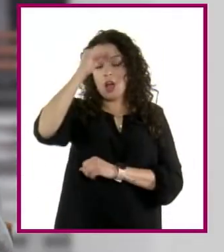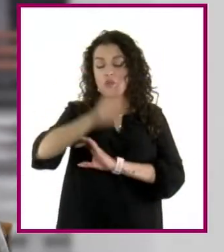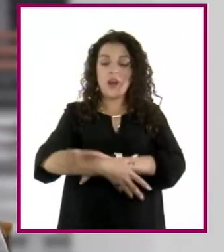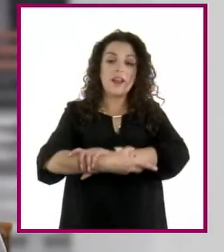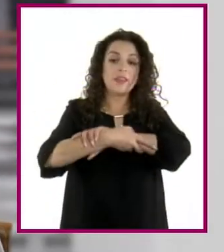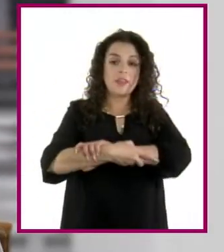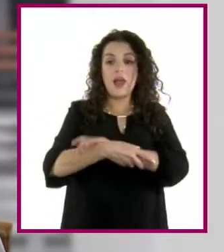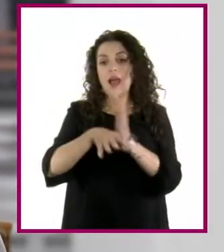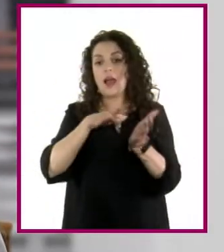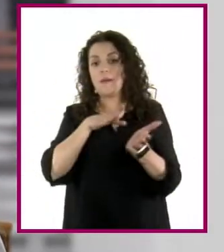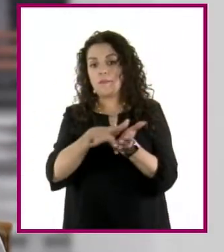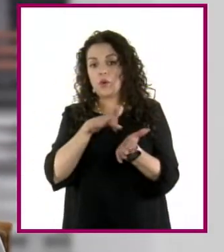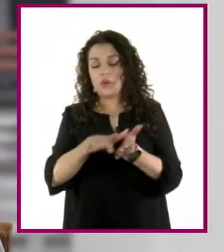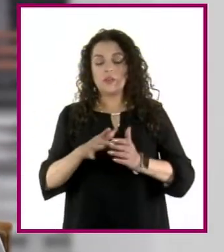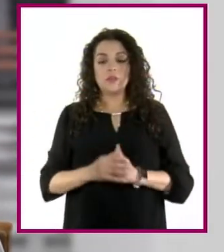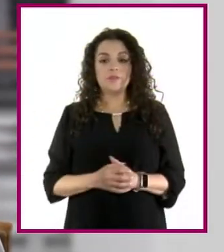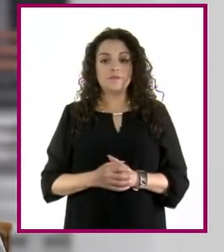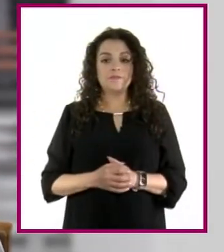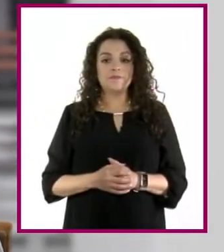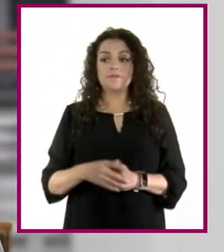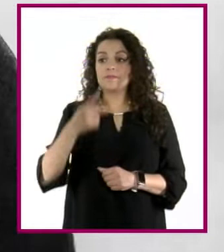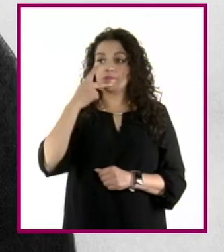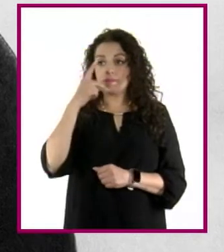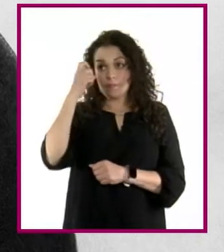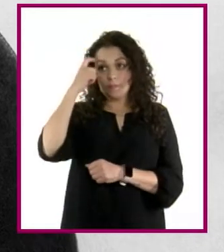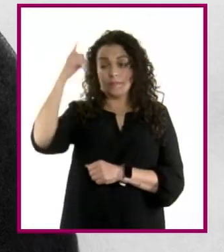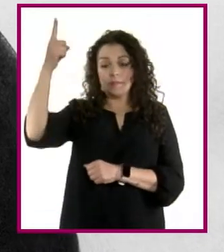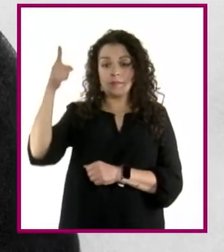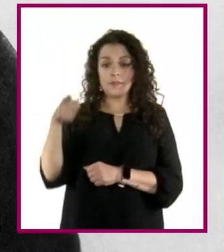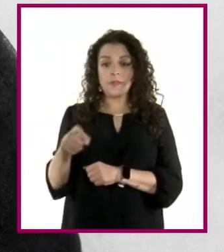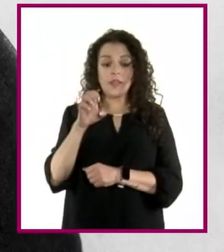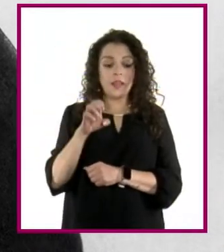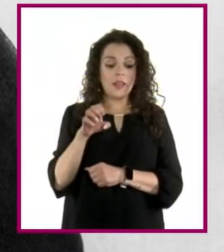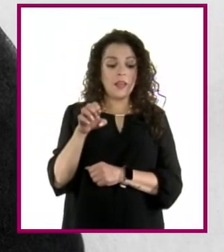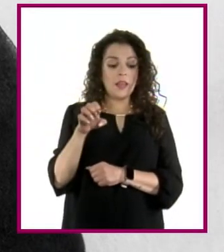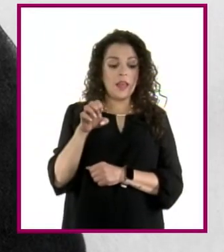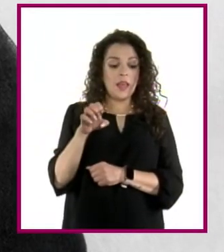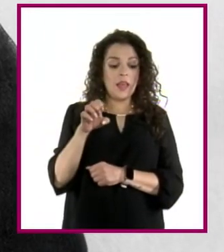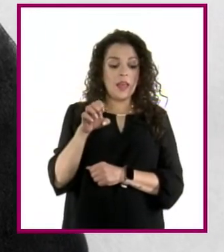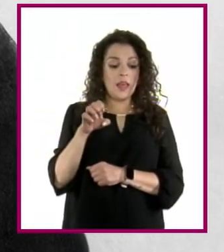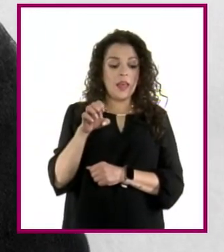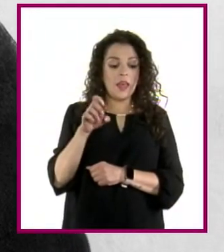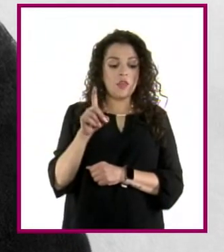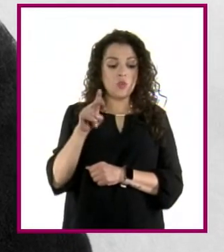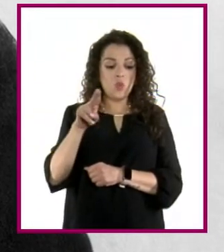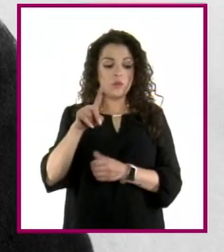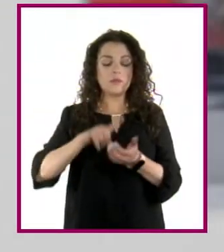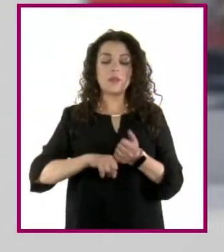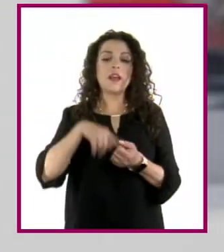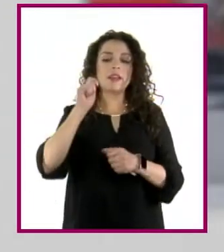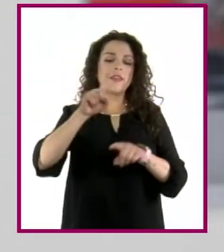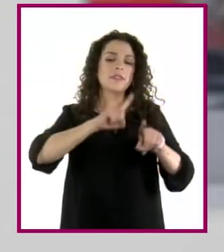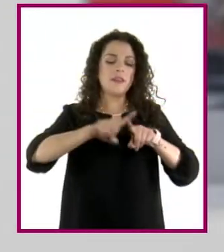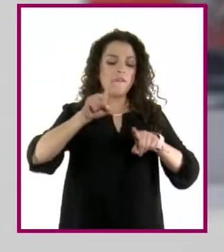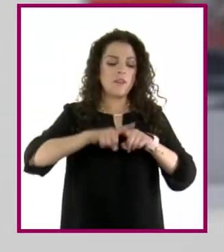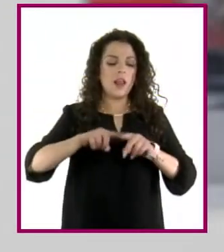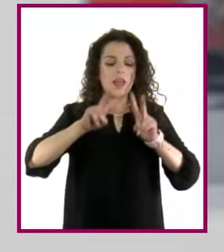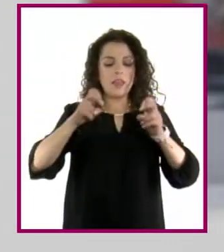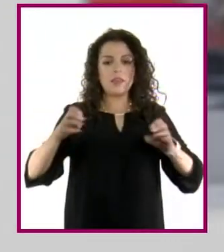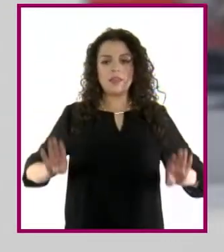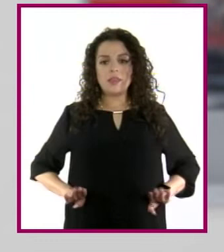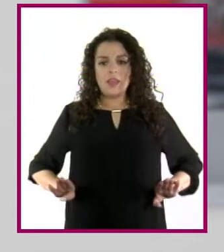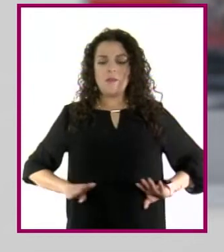También conocimos una distinción que hizo el teórico francés Émile Durkheim entre dos tipos de solidaridad: